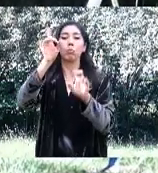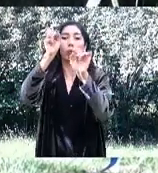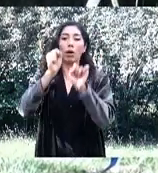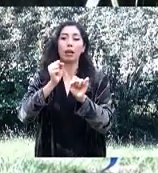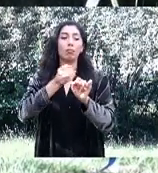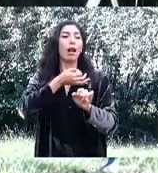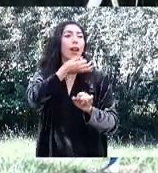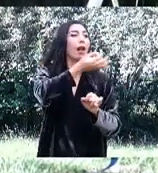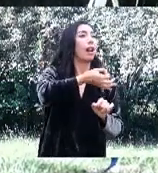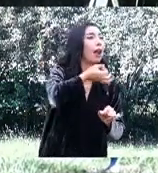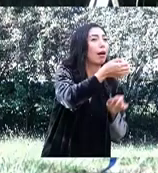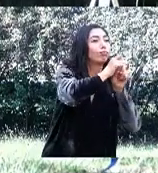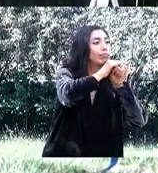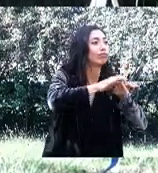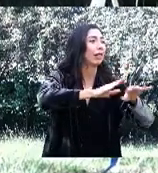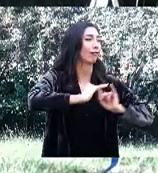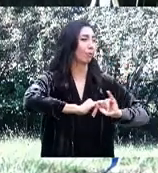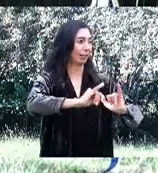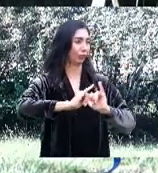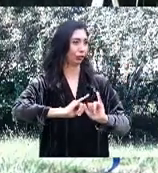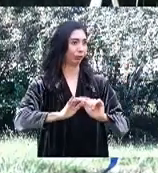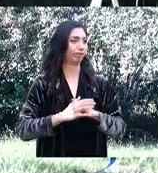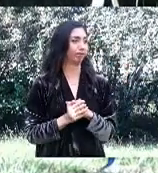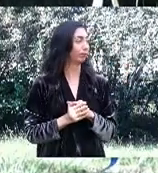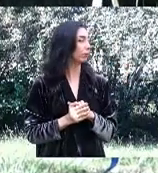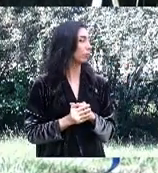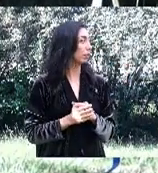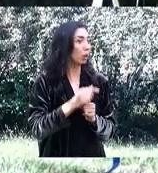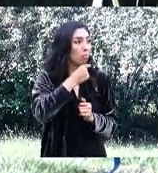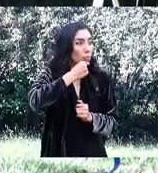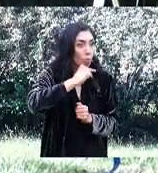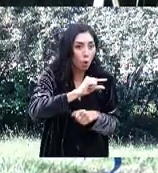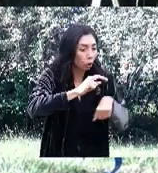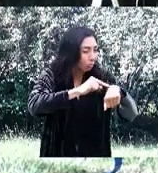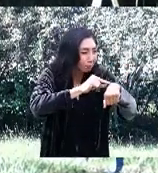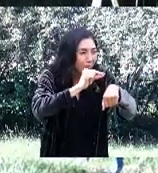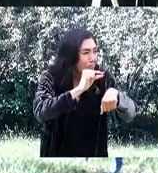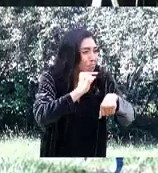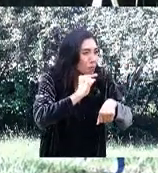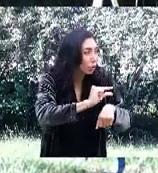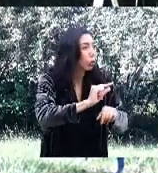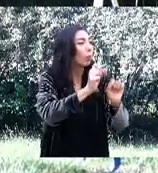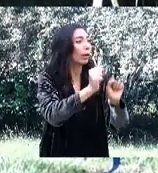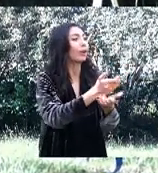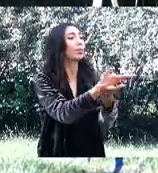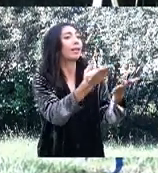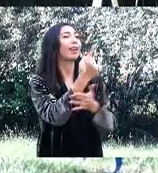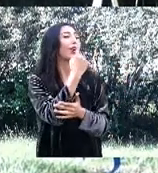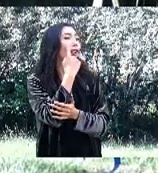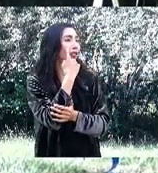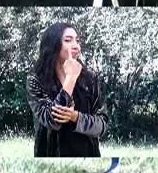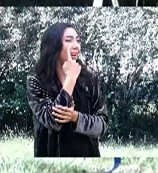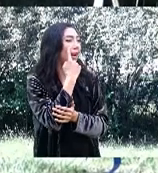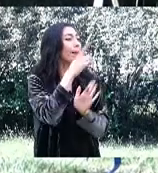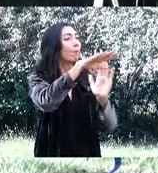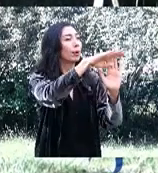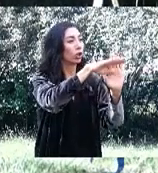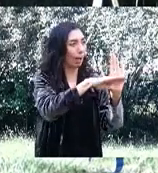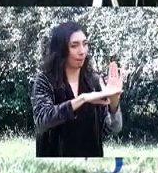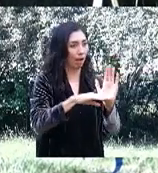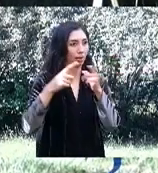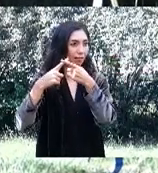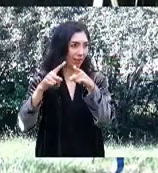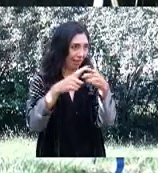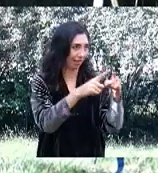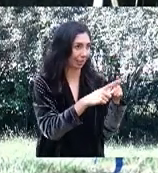pueda ser democratizada hoy día más ratito en un rato más ahora muy pronto van a poder conocer los diferentes programas no que